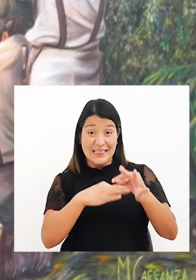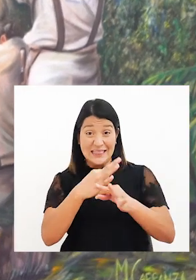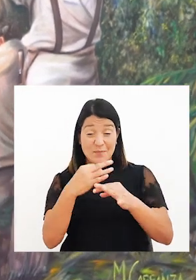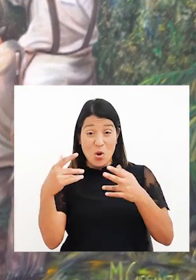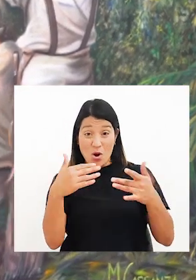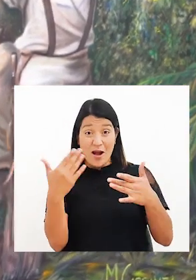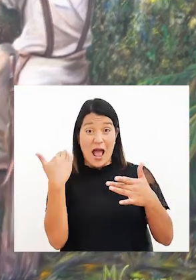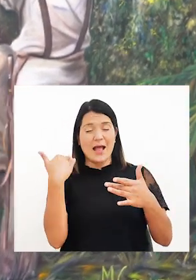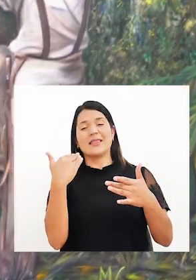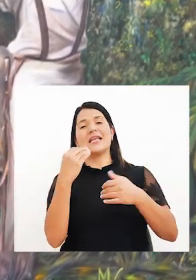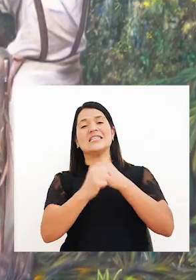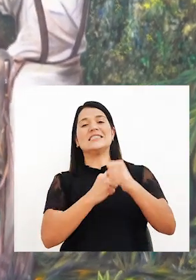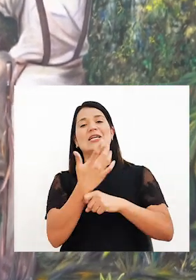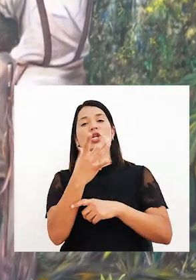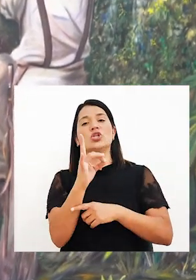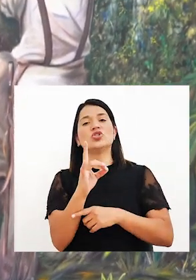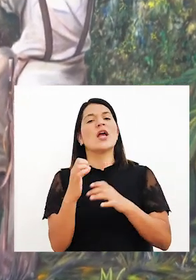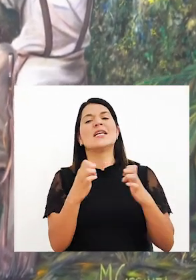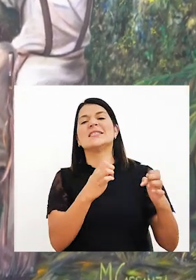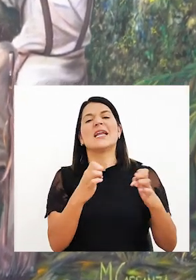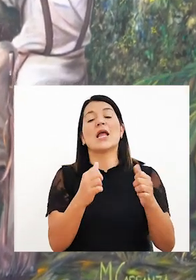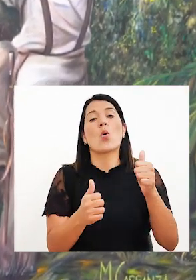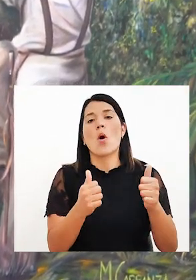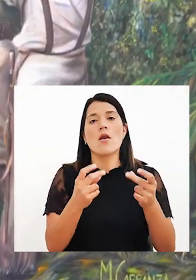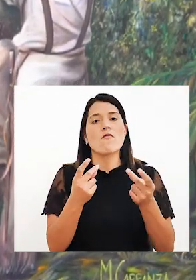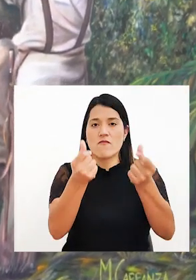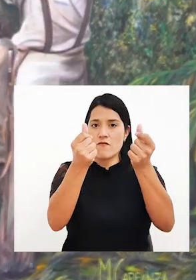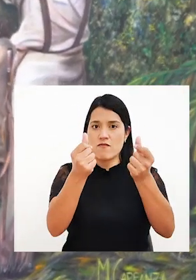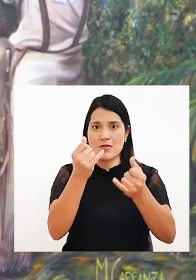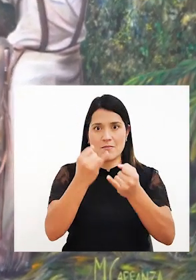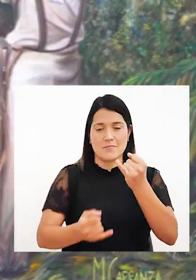la estrategia era que fuese lo más rápido posible.